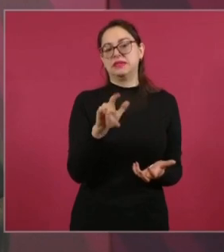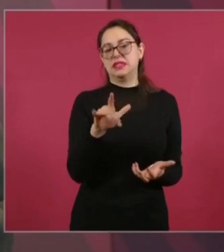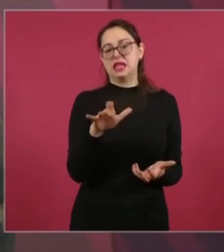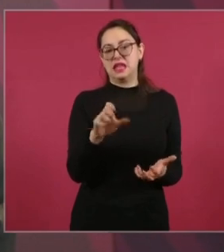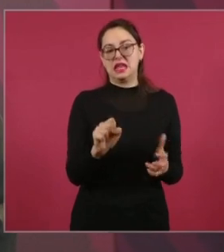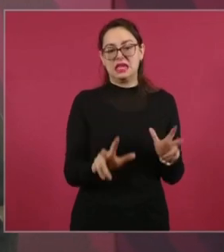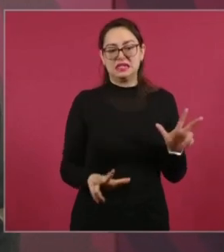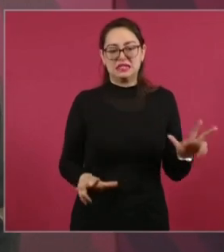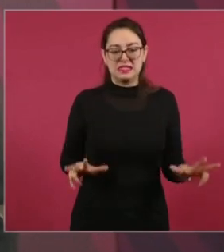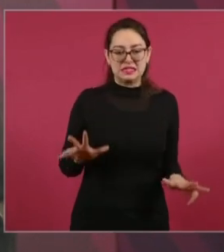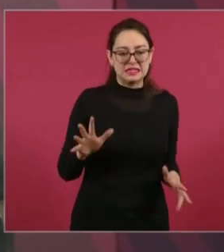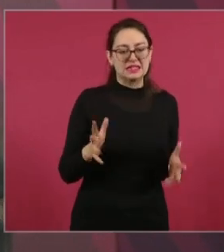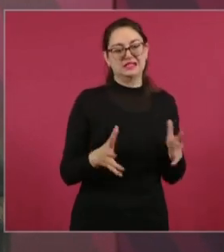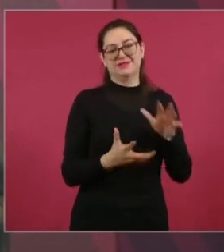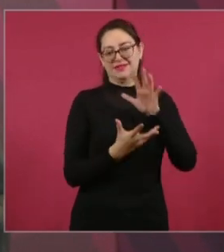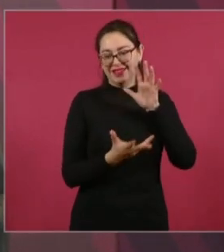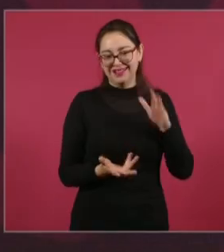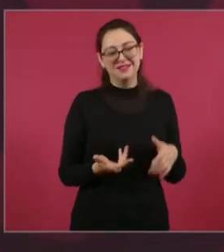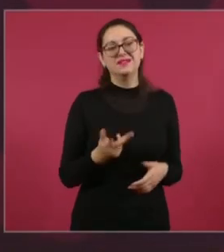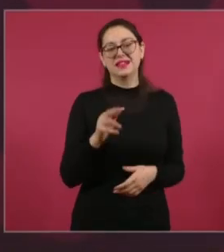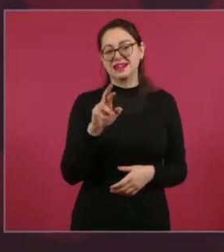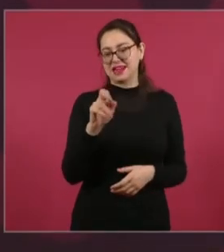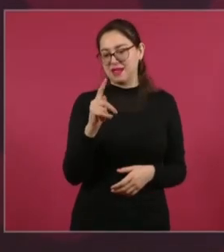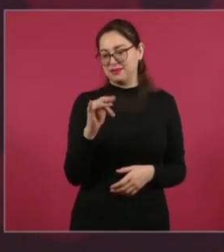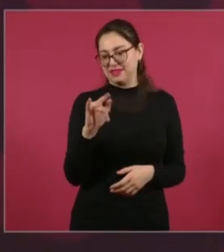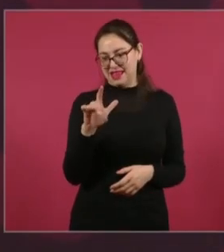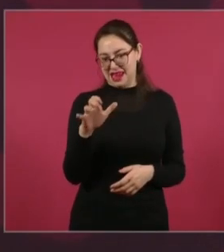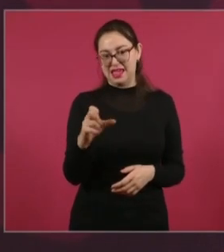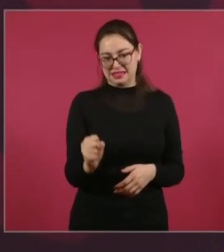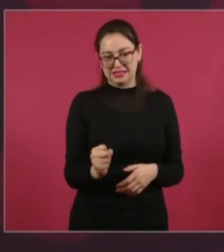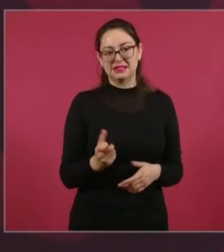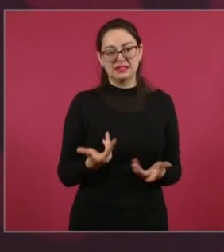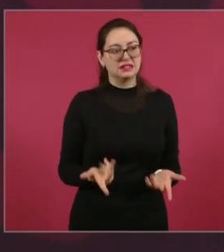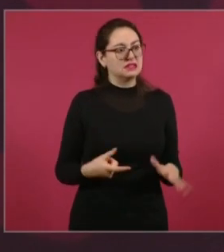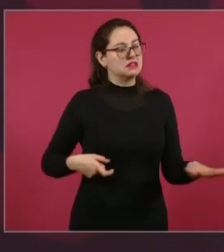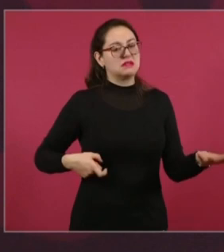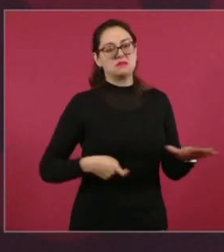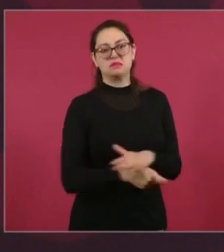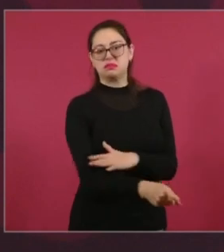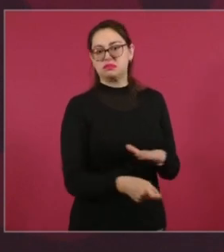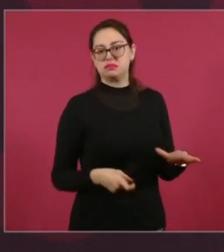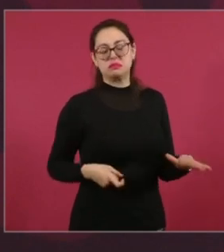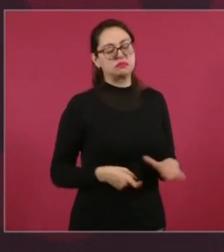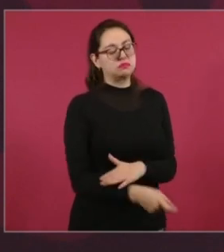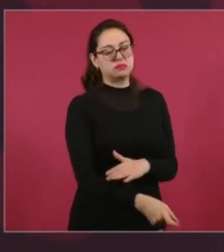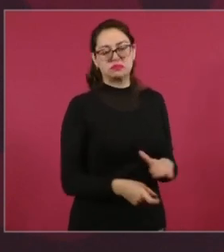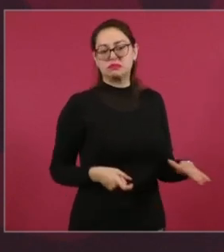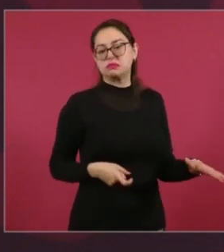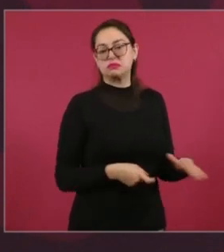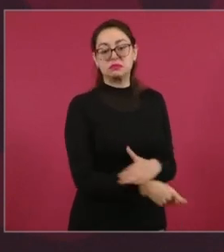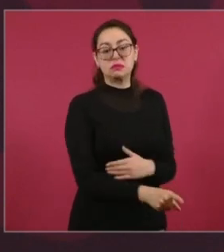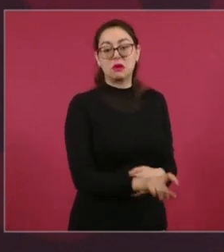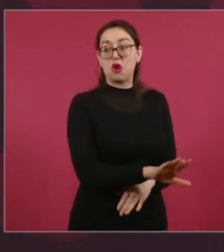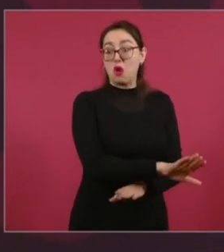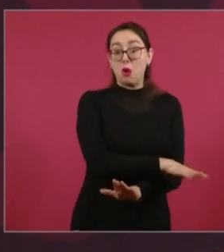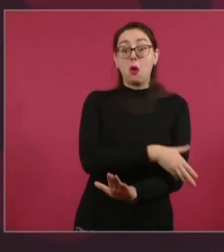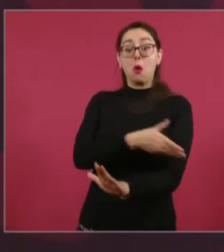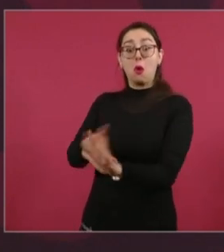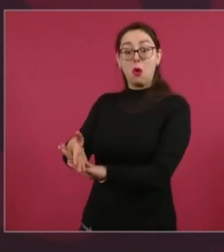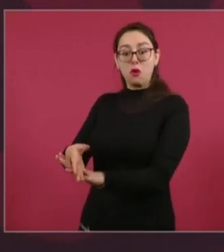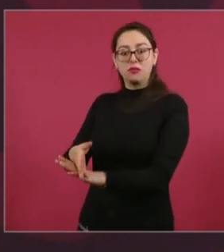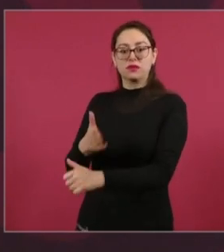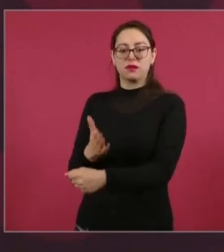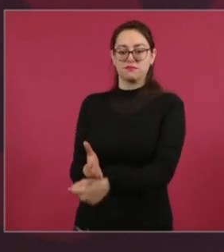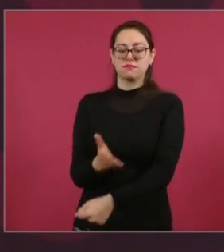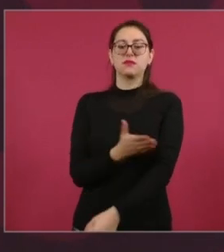Destinada a mantener la prensa y es famoso el